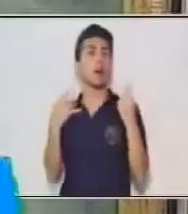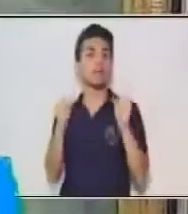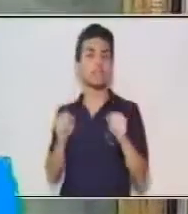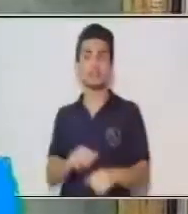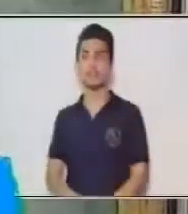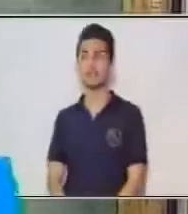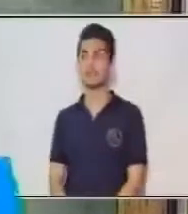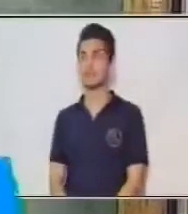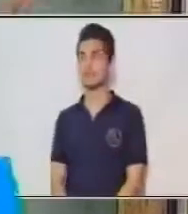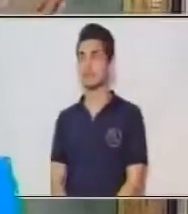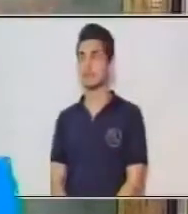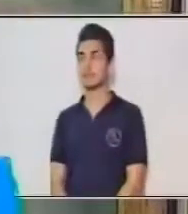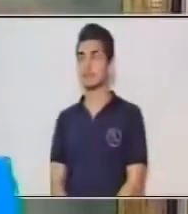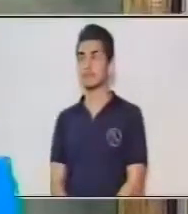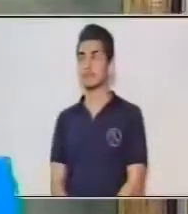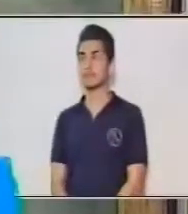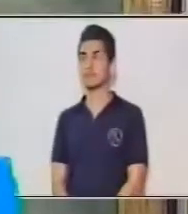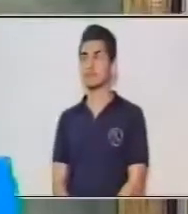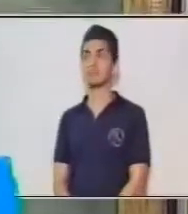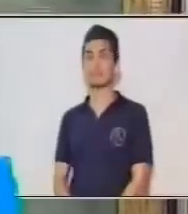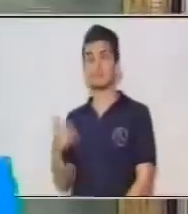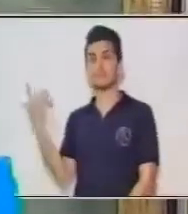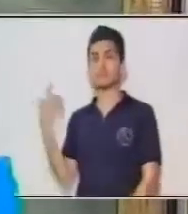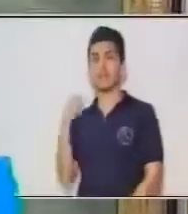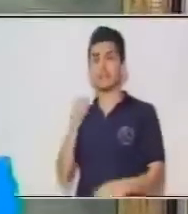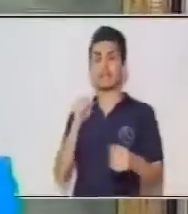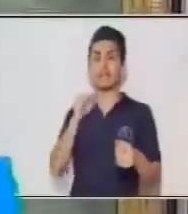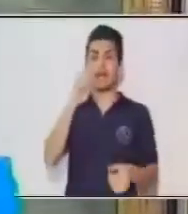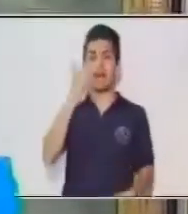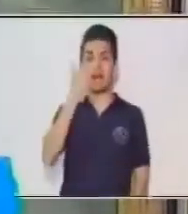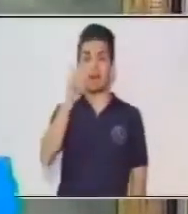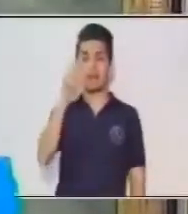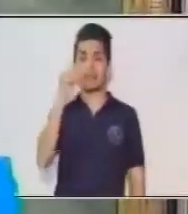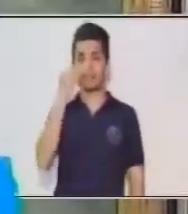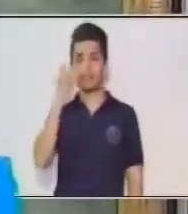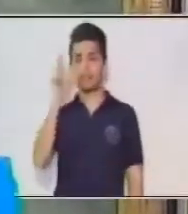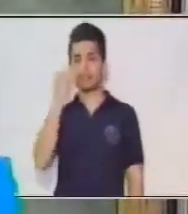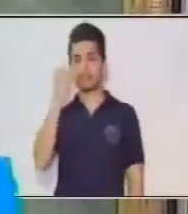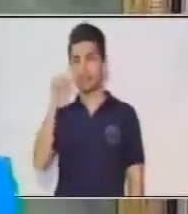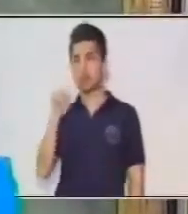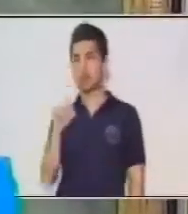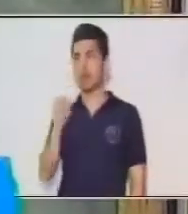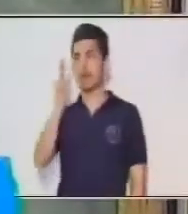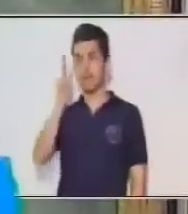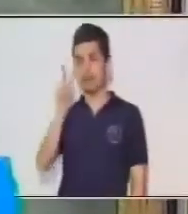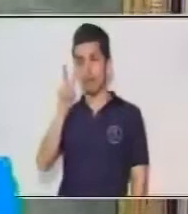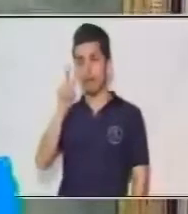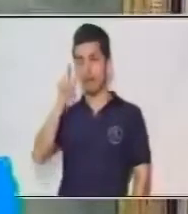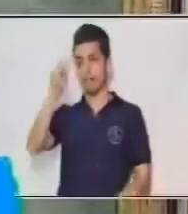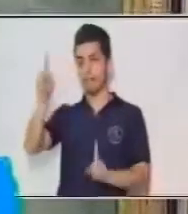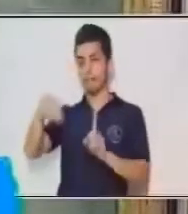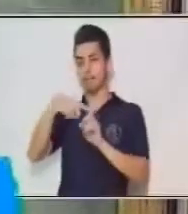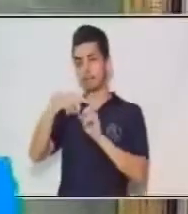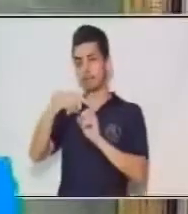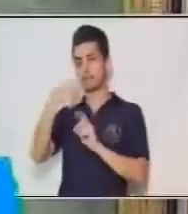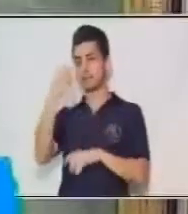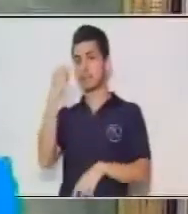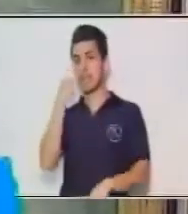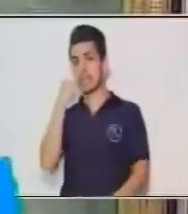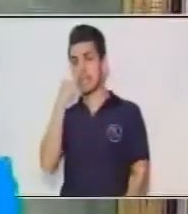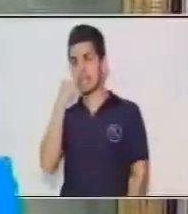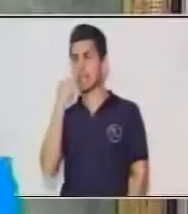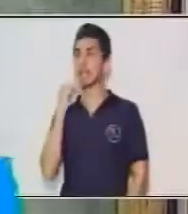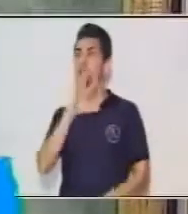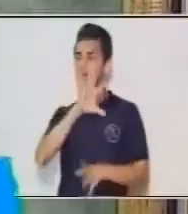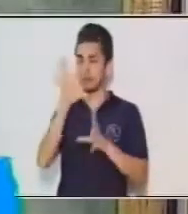Vamos a formarlo por medio de la adición. Una V y un palito. Estamos